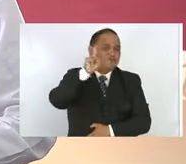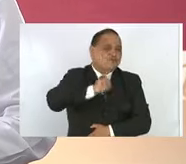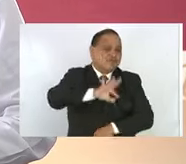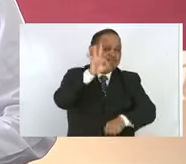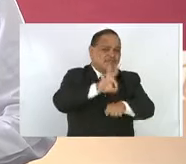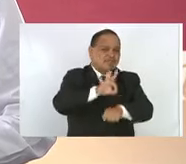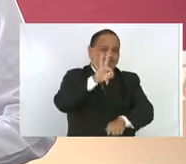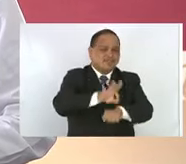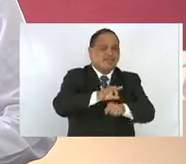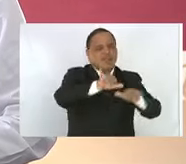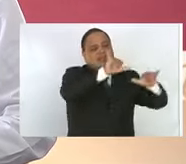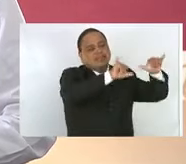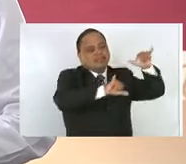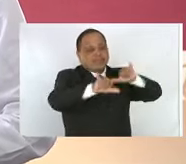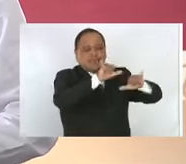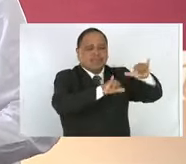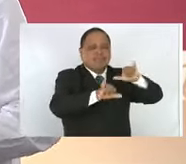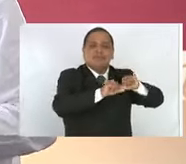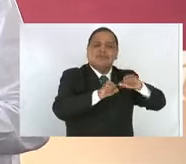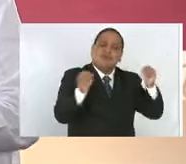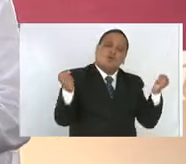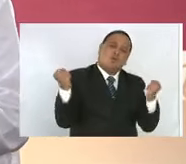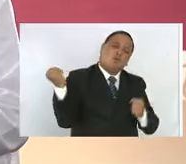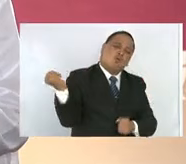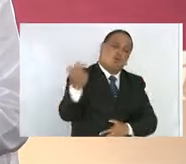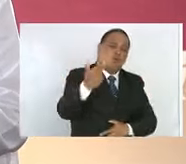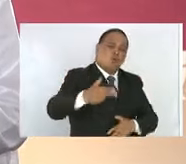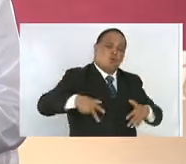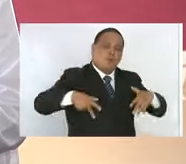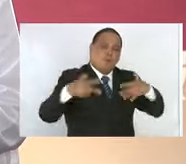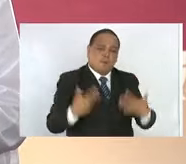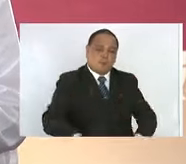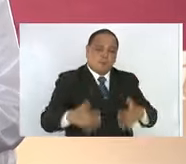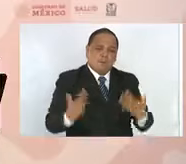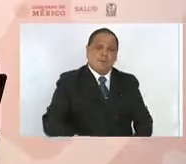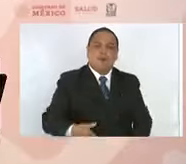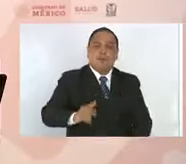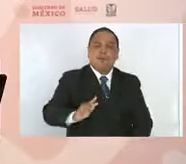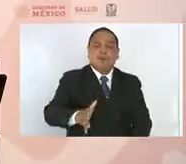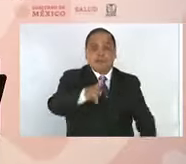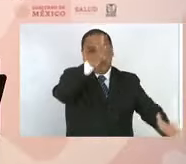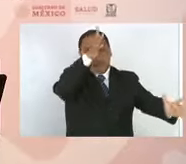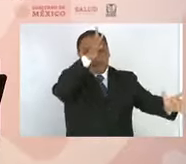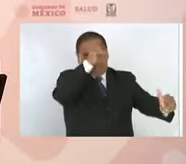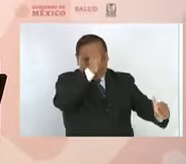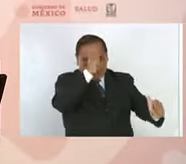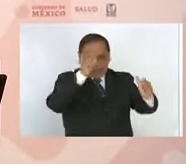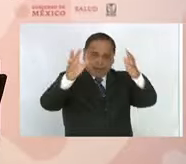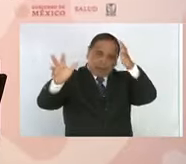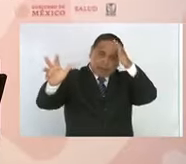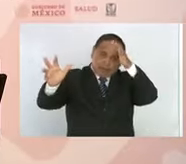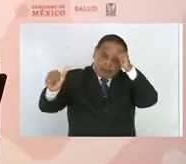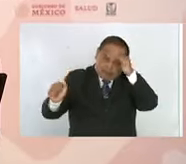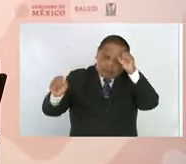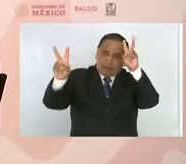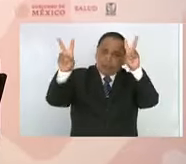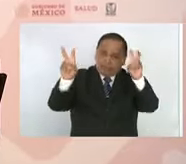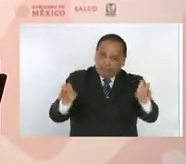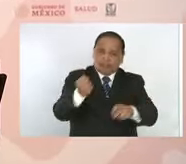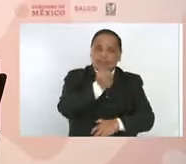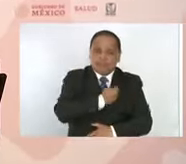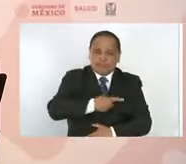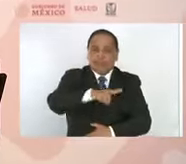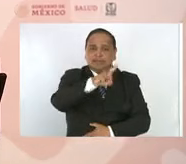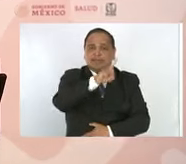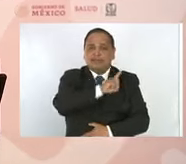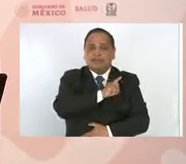científicos. De cierta forma, hoy damos seguimiento al acuerdo de cooperación en materia de salud efectuado